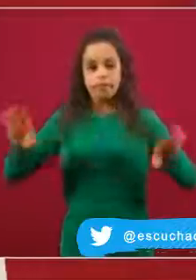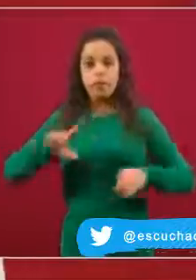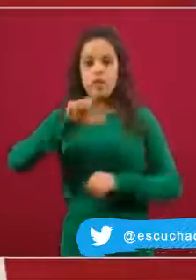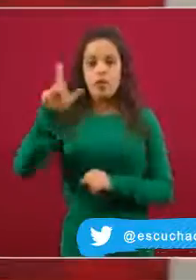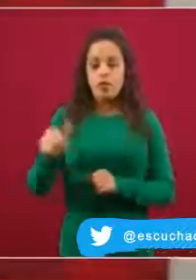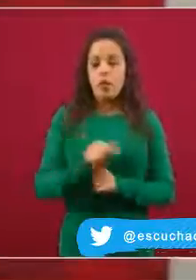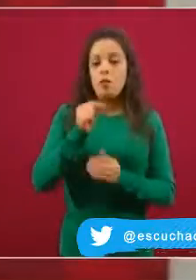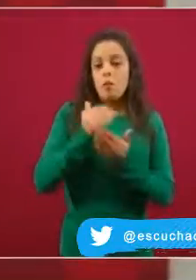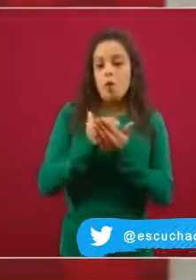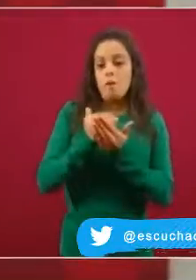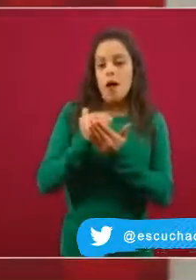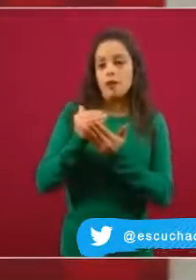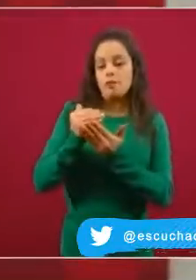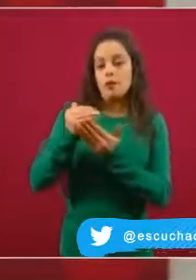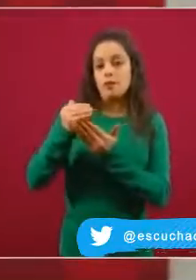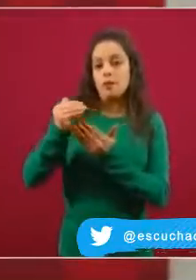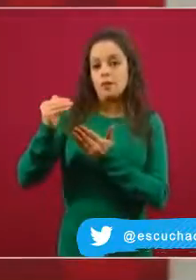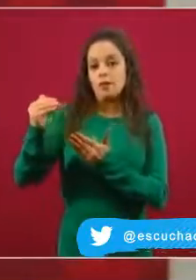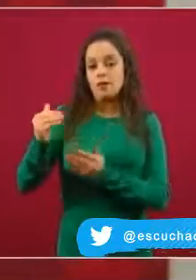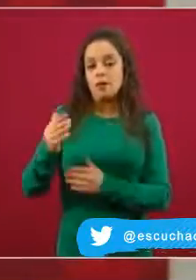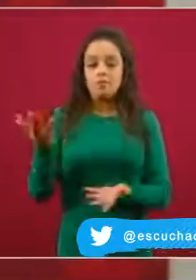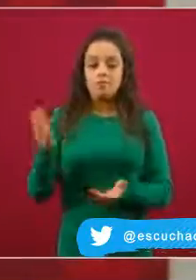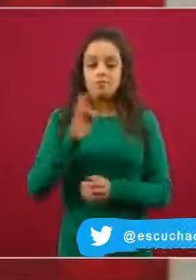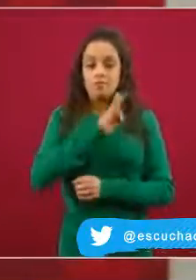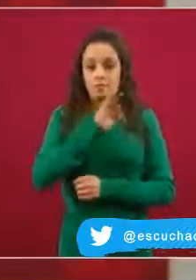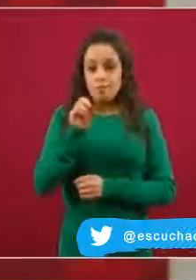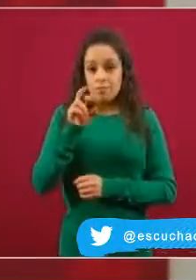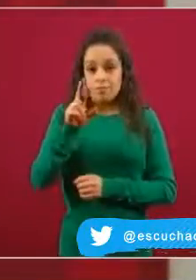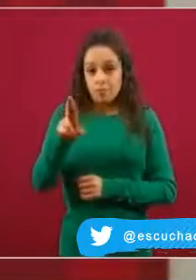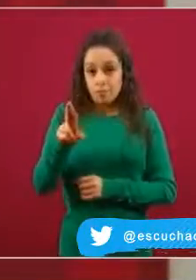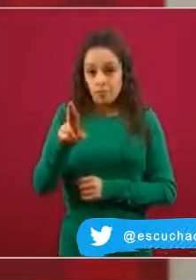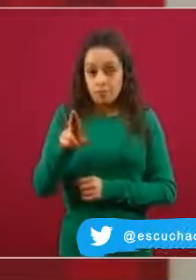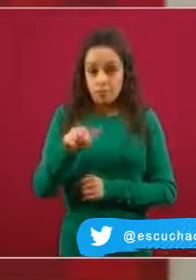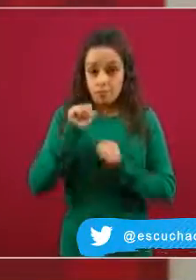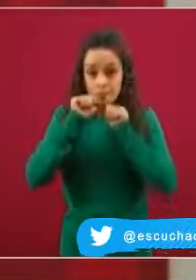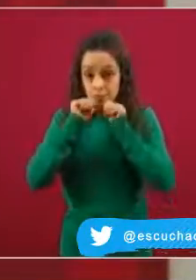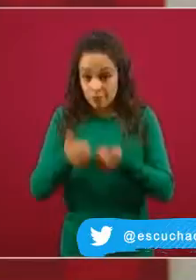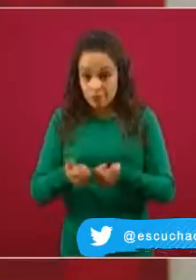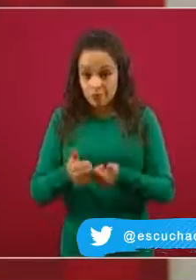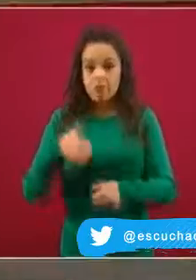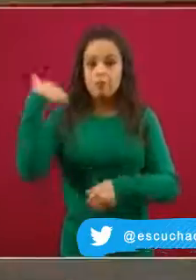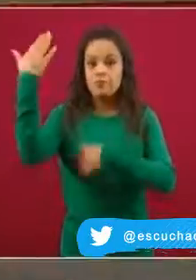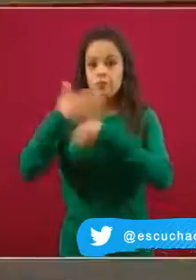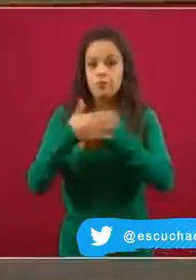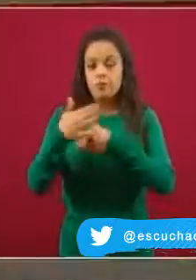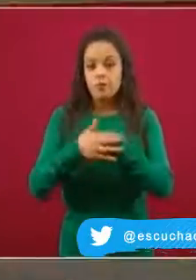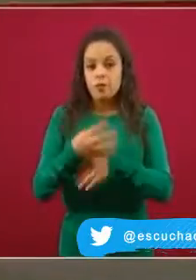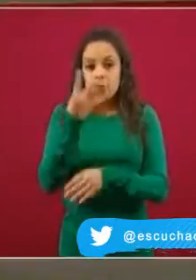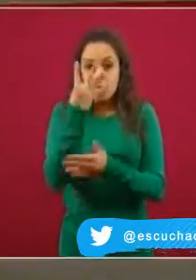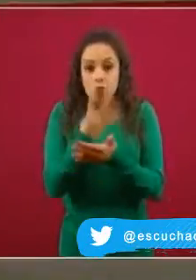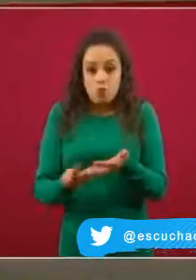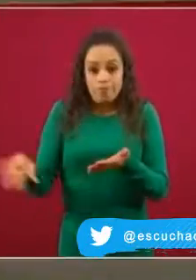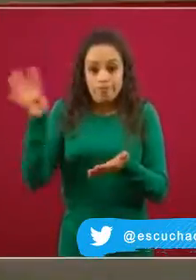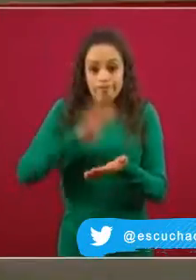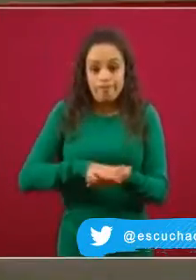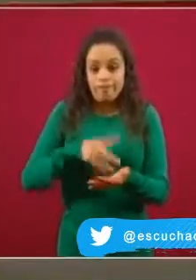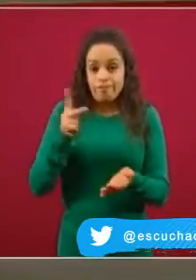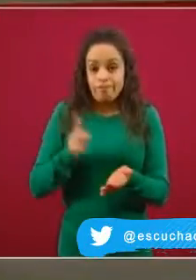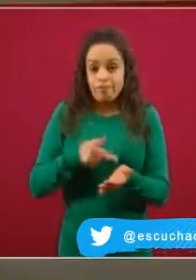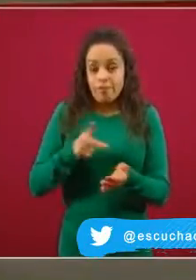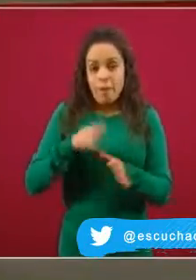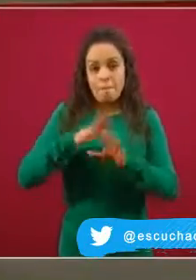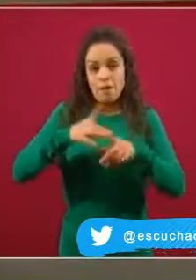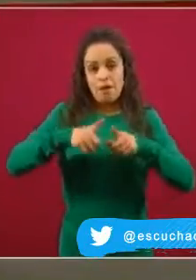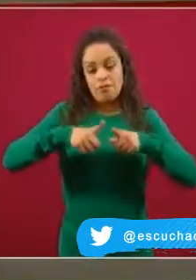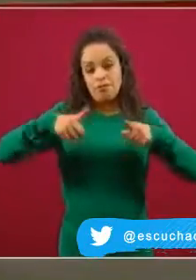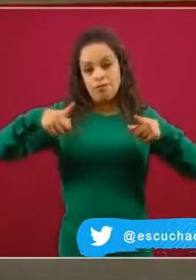hoy estaríamos probablemente 4 veces los casos que se presentan todos los días aquí por la Secretaría